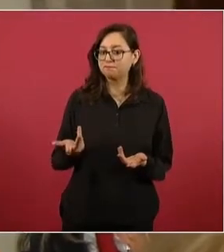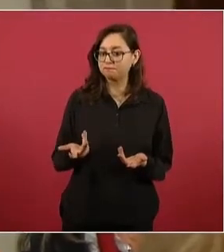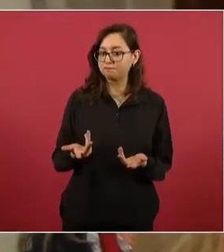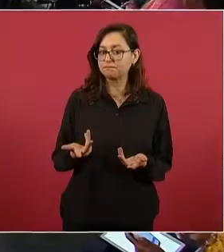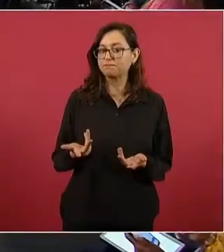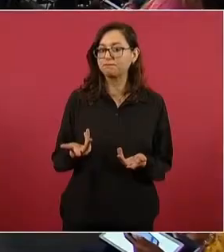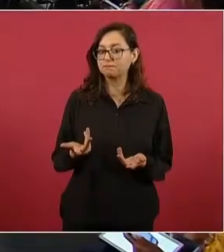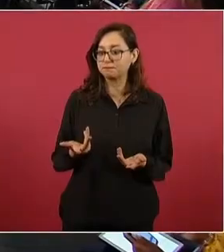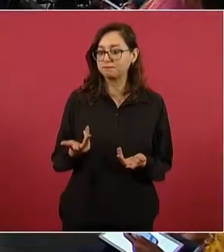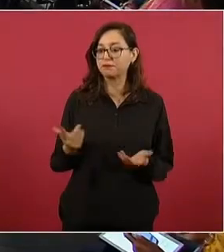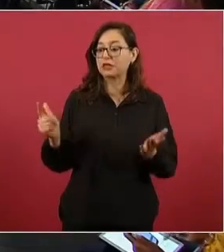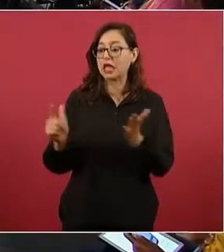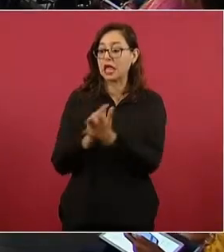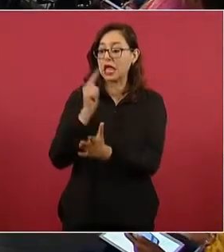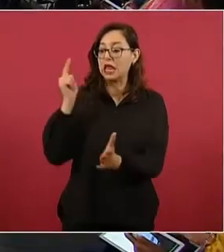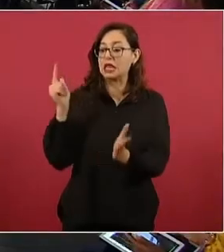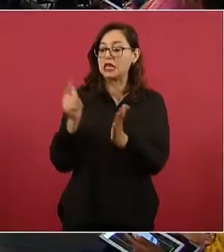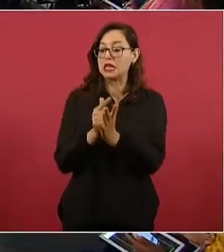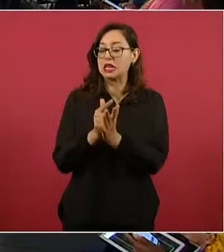etiquetado